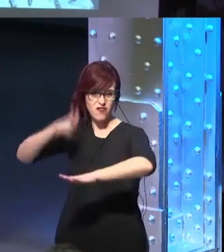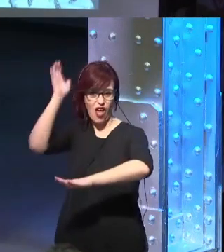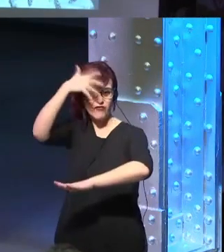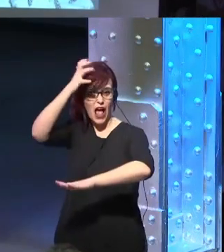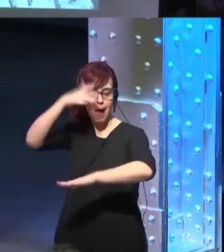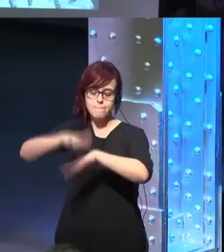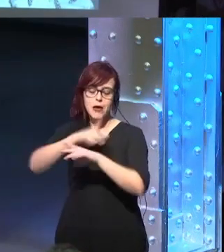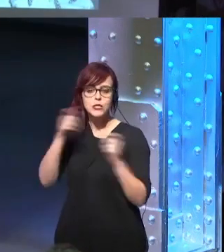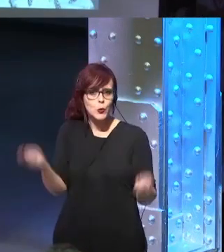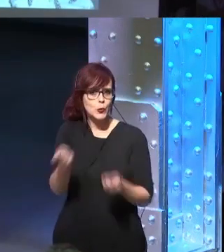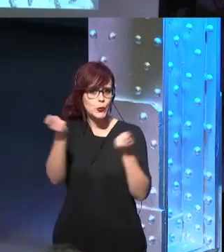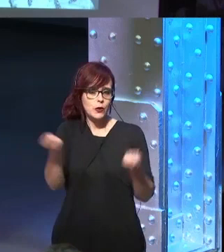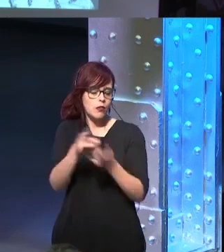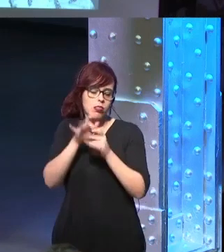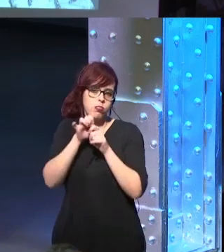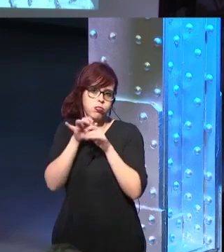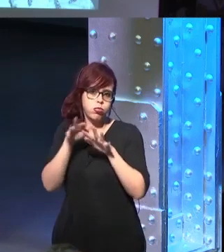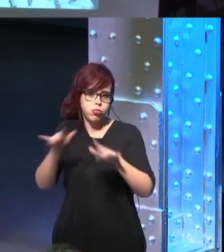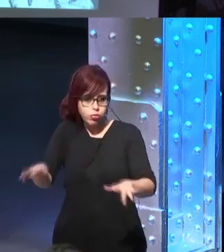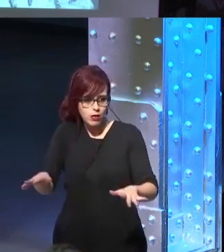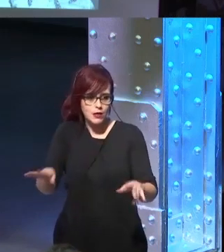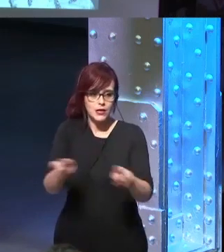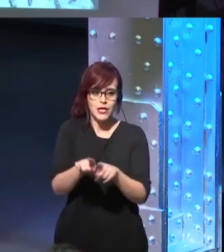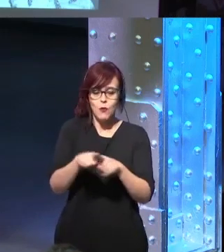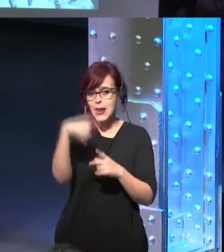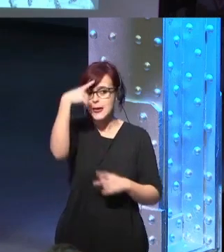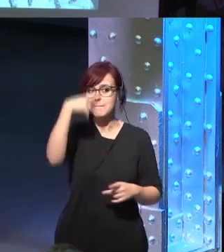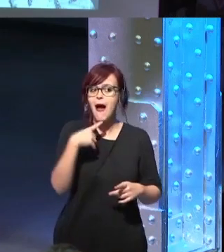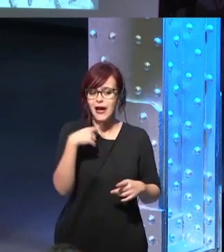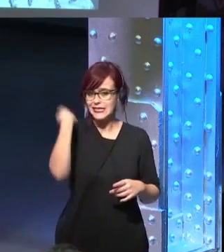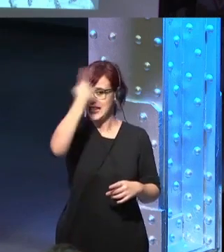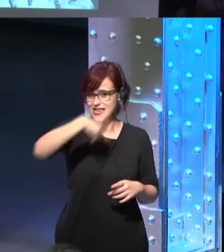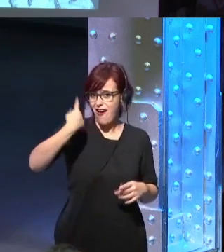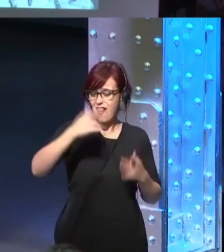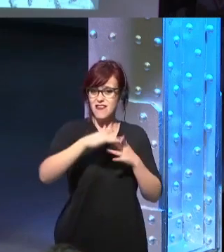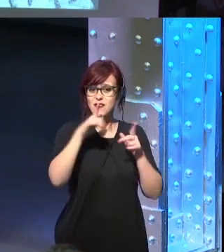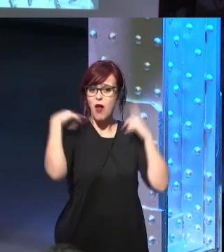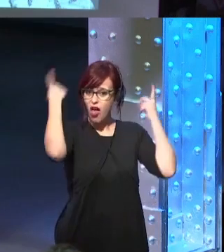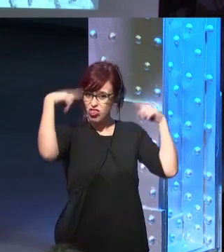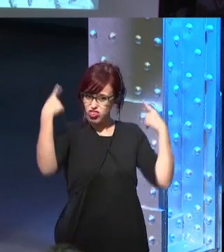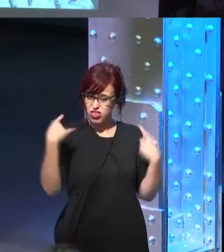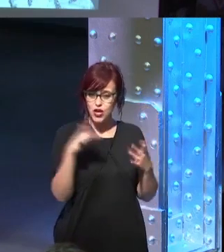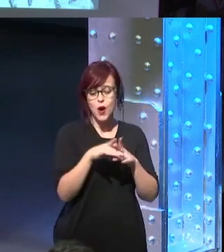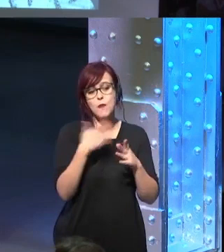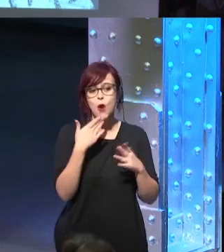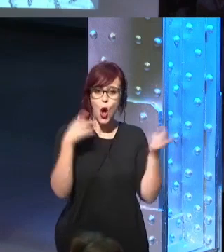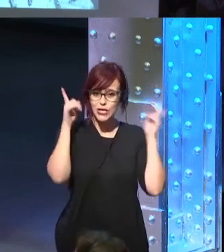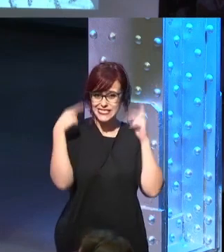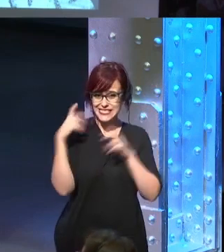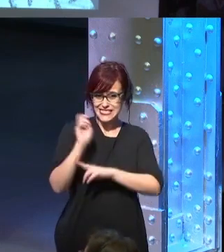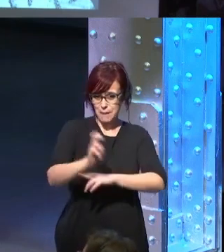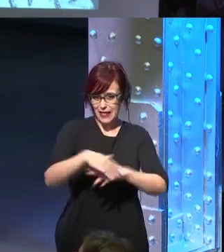Trump han producido una cantidad ingente de imágenes de ella con esos rizos como si